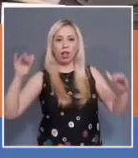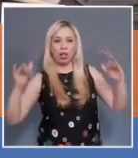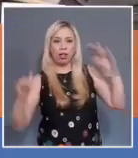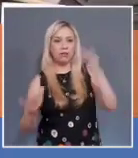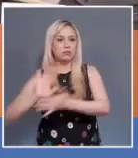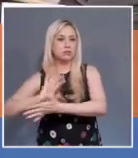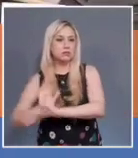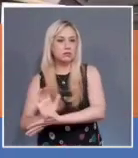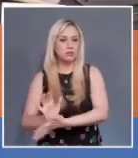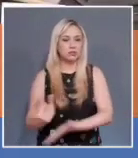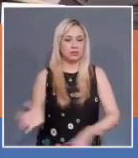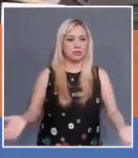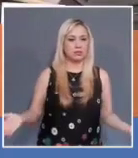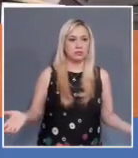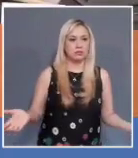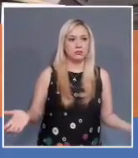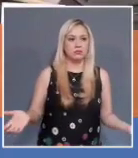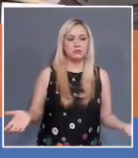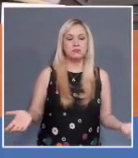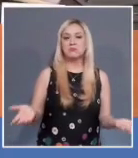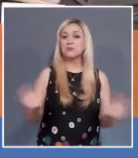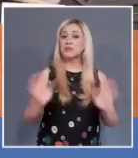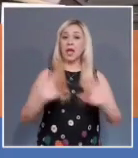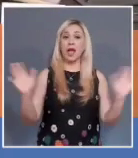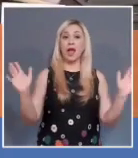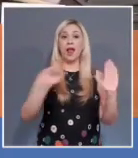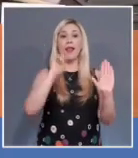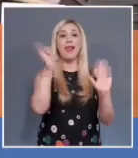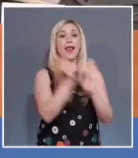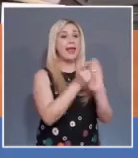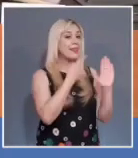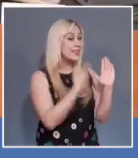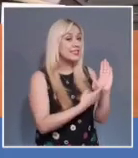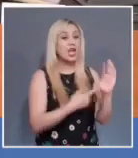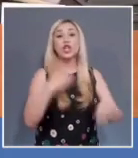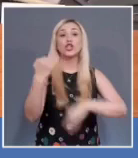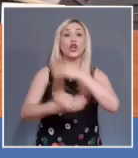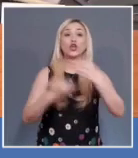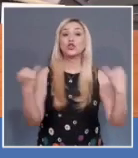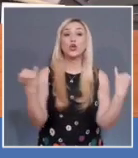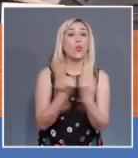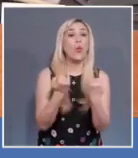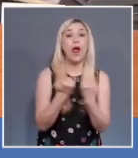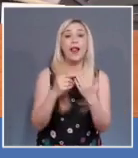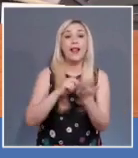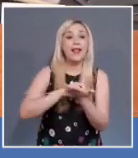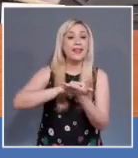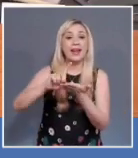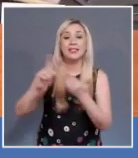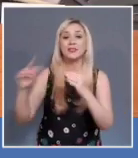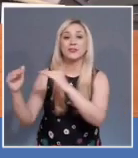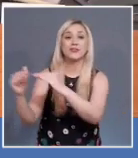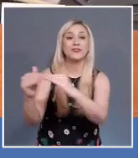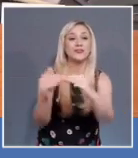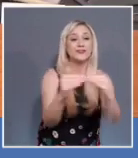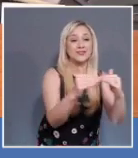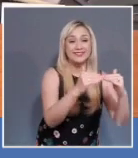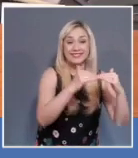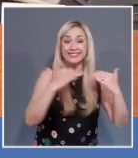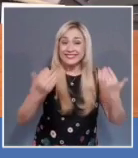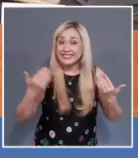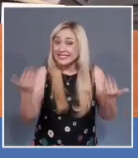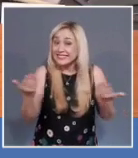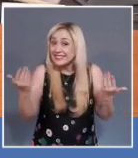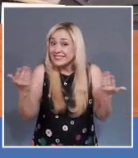es suficiente que la ley diga que todos somos iguales ante la ley, o que se establezcan mecanismos para